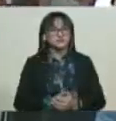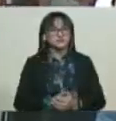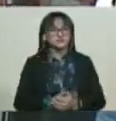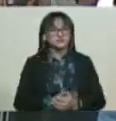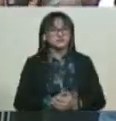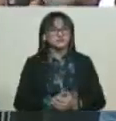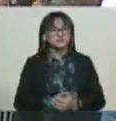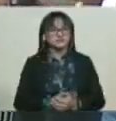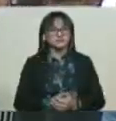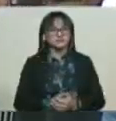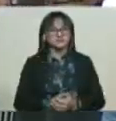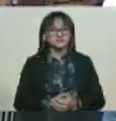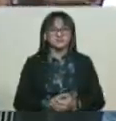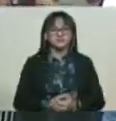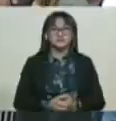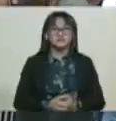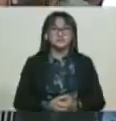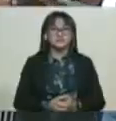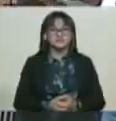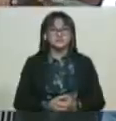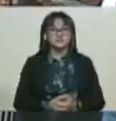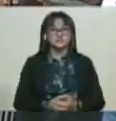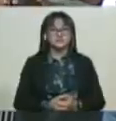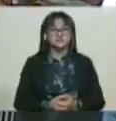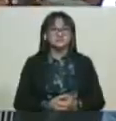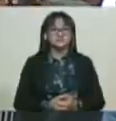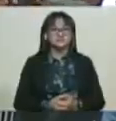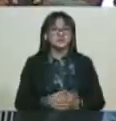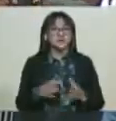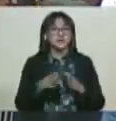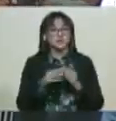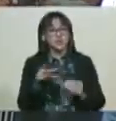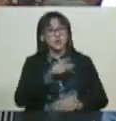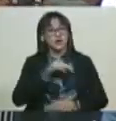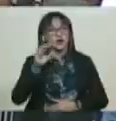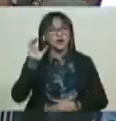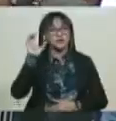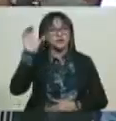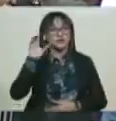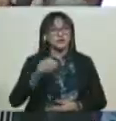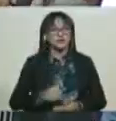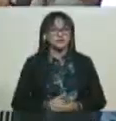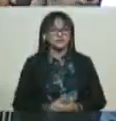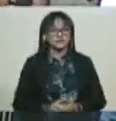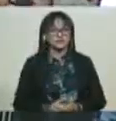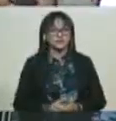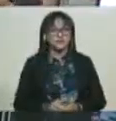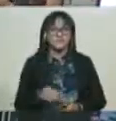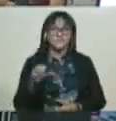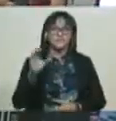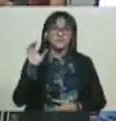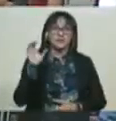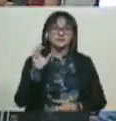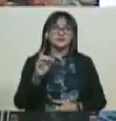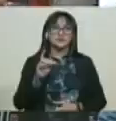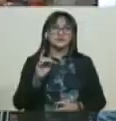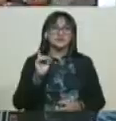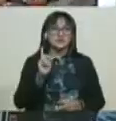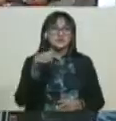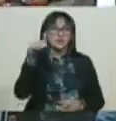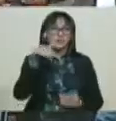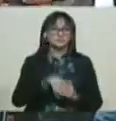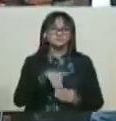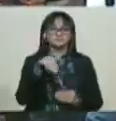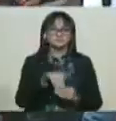un premio para todos los carnetizados del carné de la patria que salgan a votar